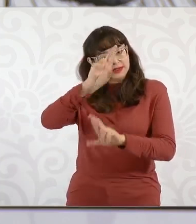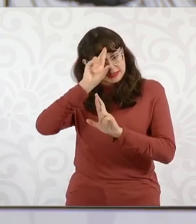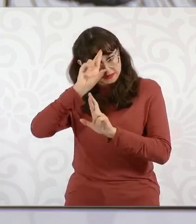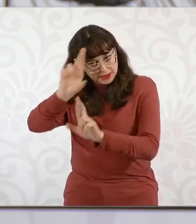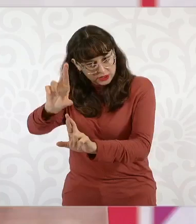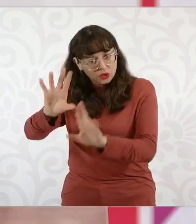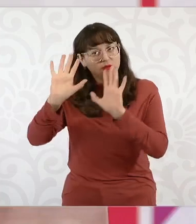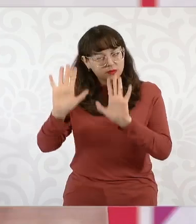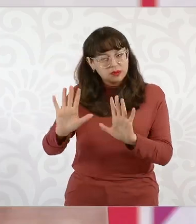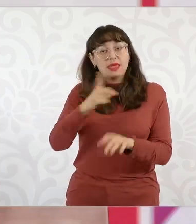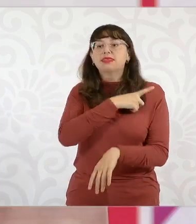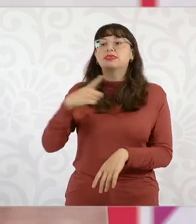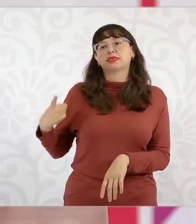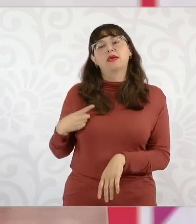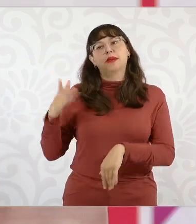más espacios.